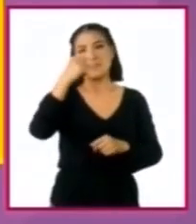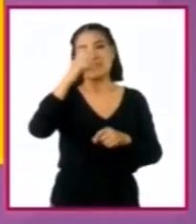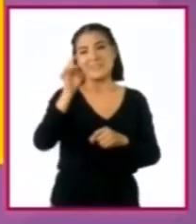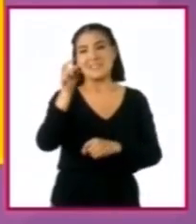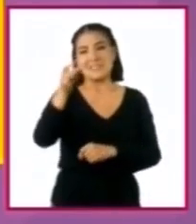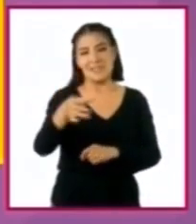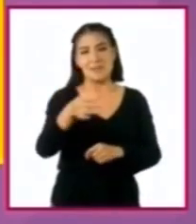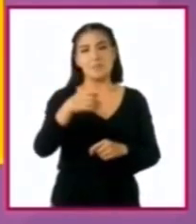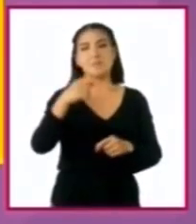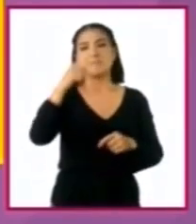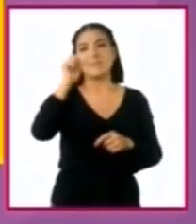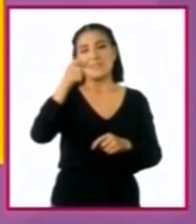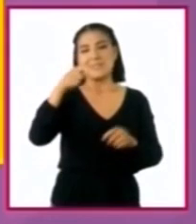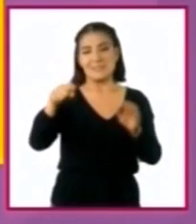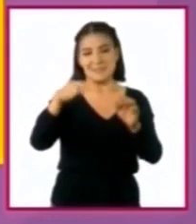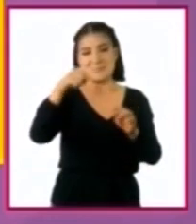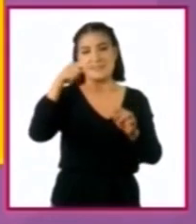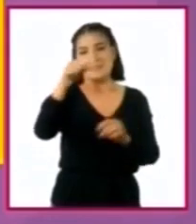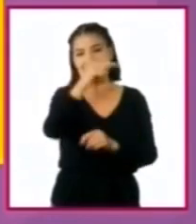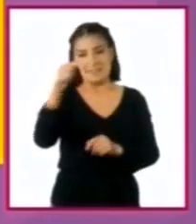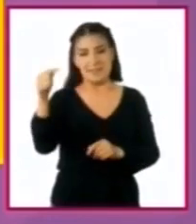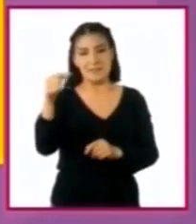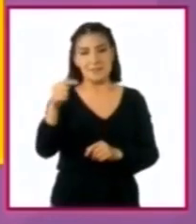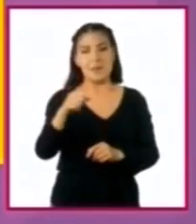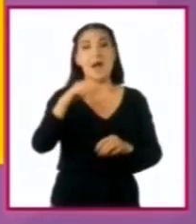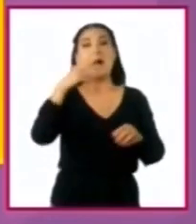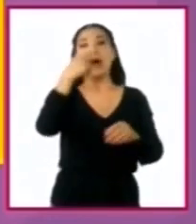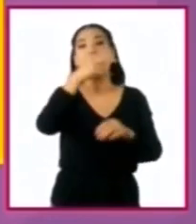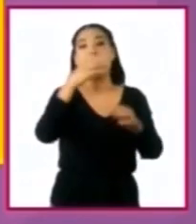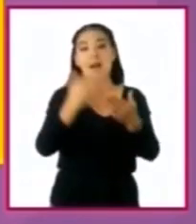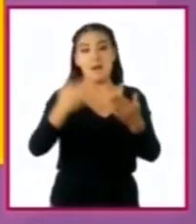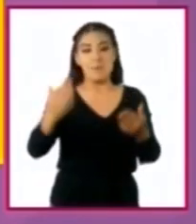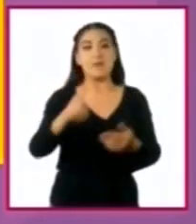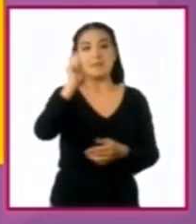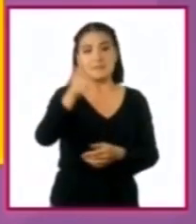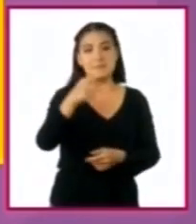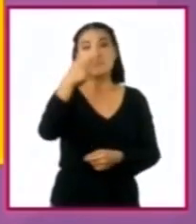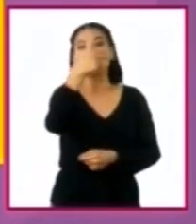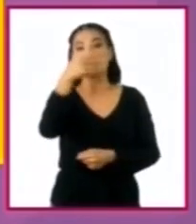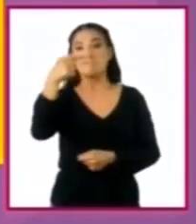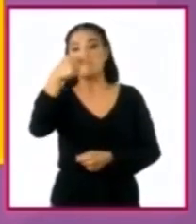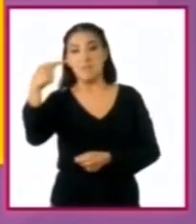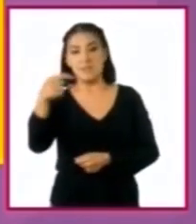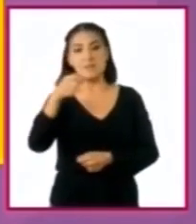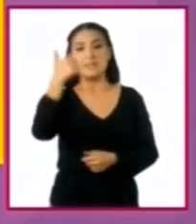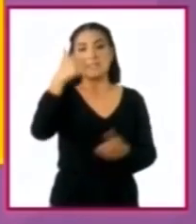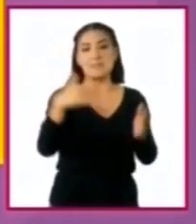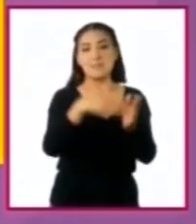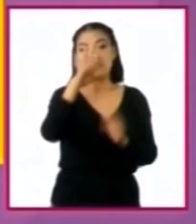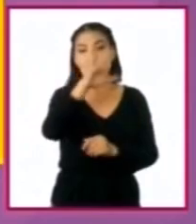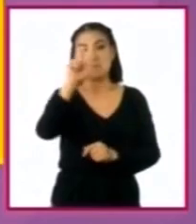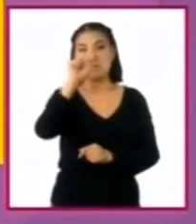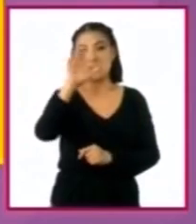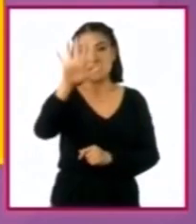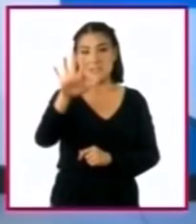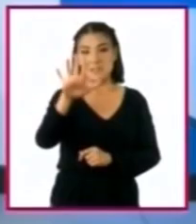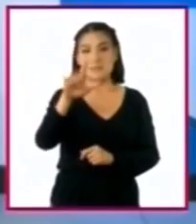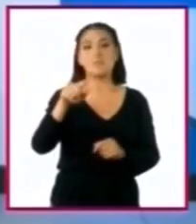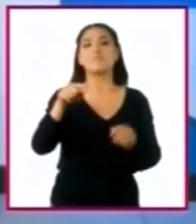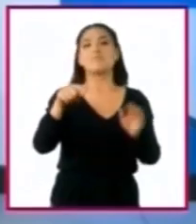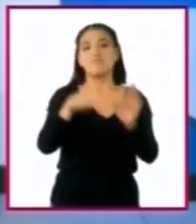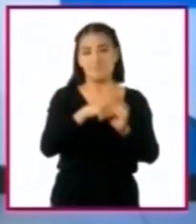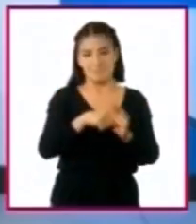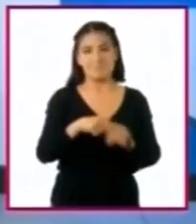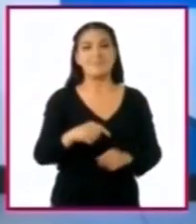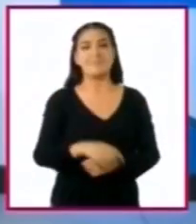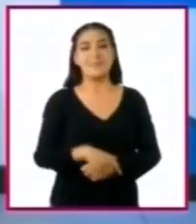centavos negativo. Ahora sabemos que la deuda de Citlali es de menos 6,525 negativo.